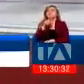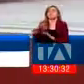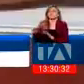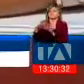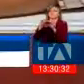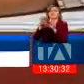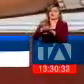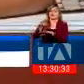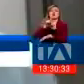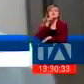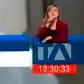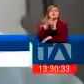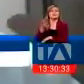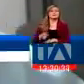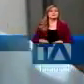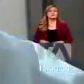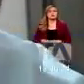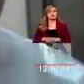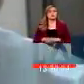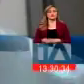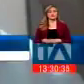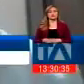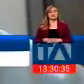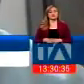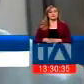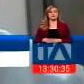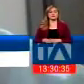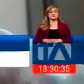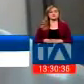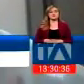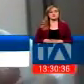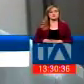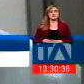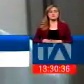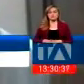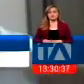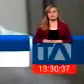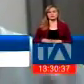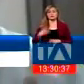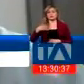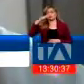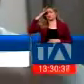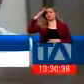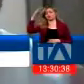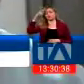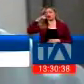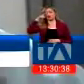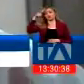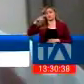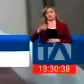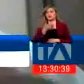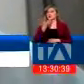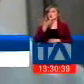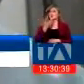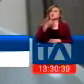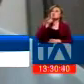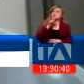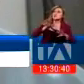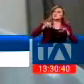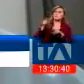nexos y responsabilidades. Hacer un mapa imaginario de cómo se van gestando estos actos de